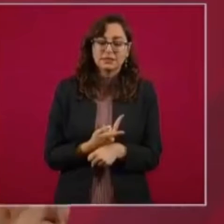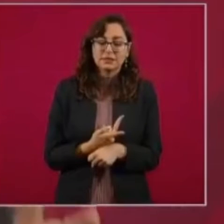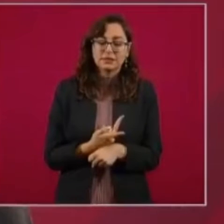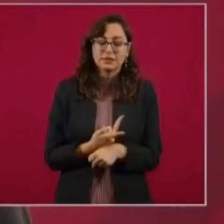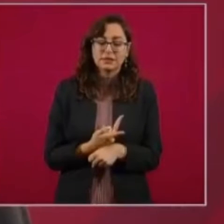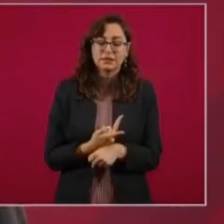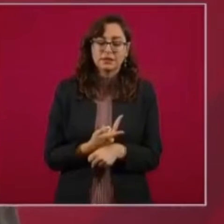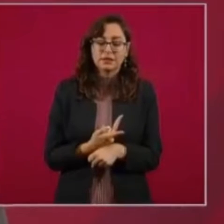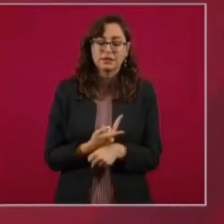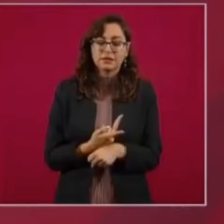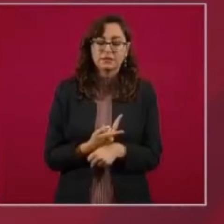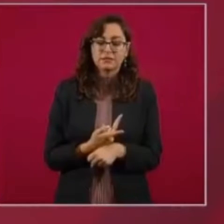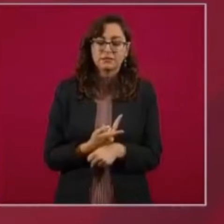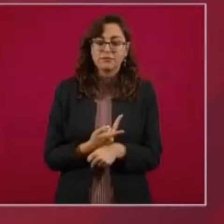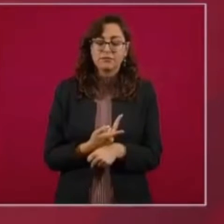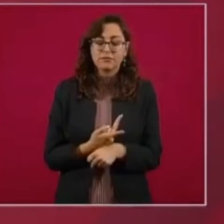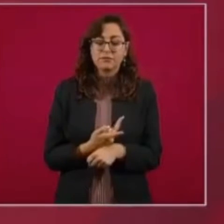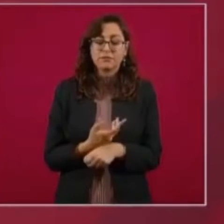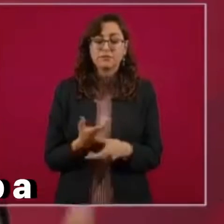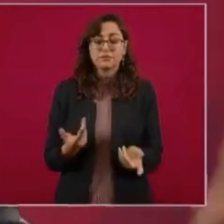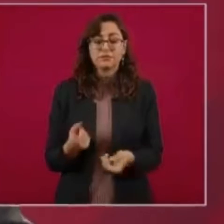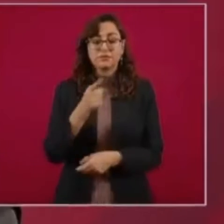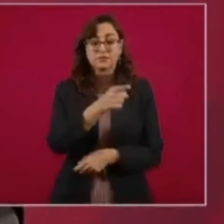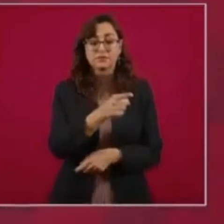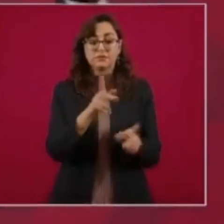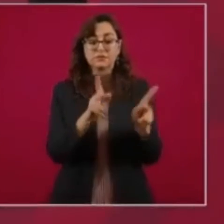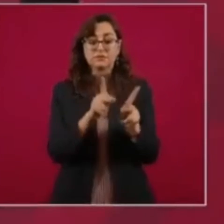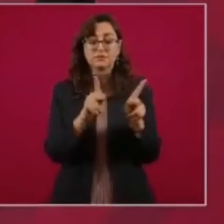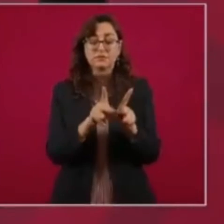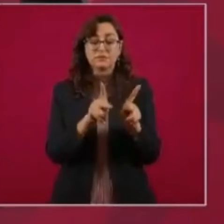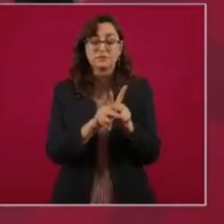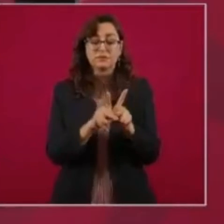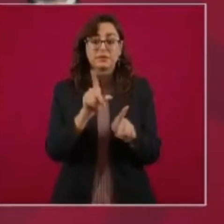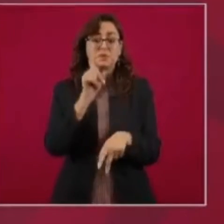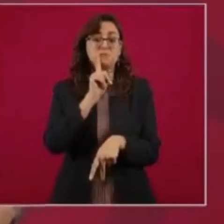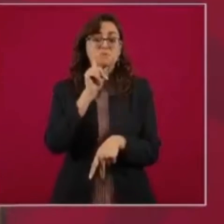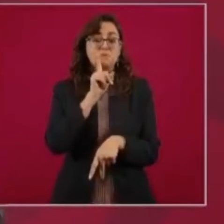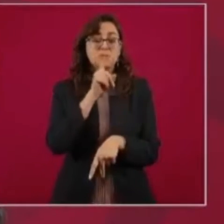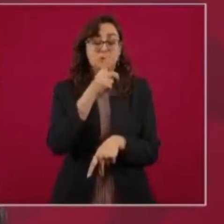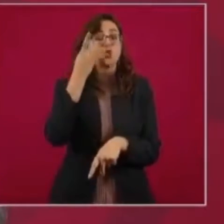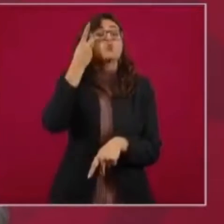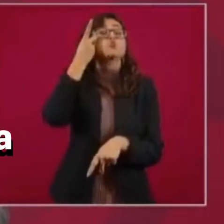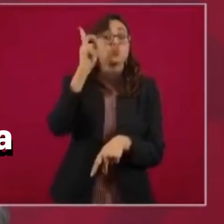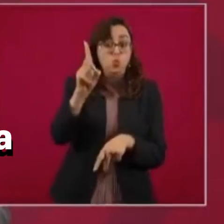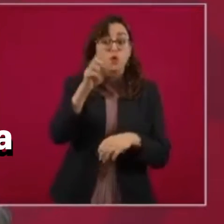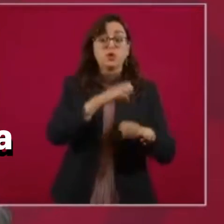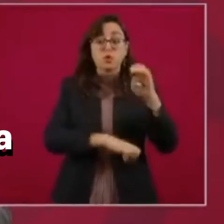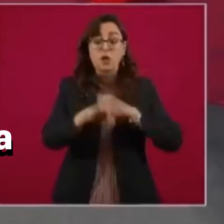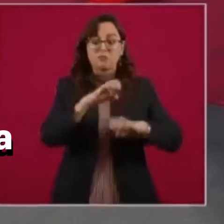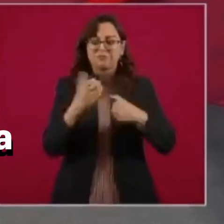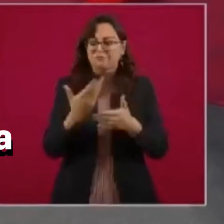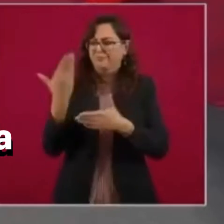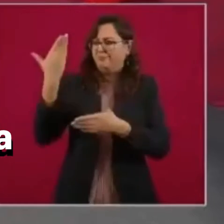Como mi prima tiene una empresa, venía contratando con Pemex de